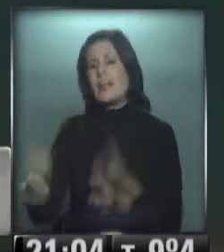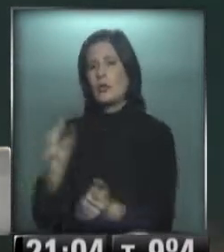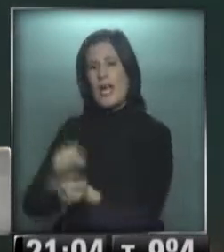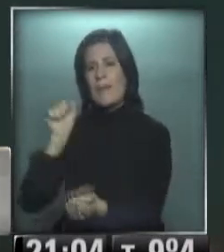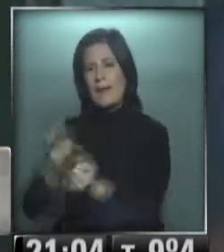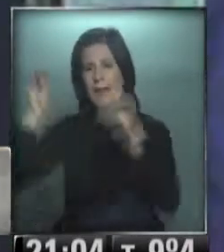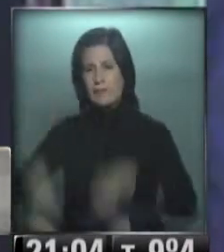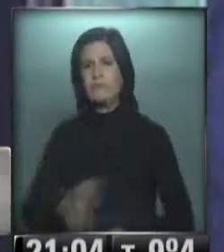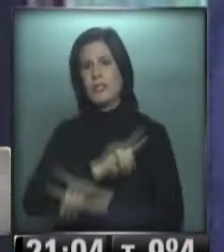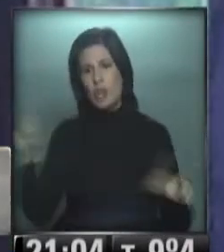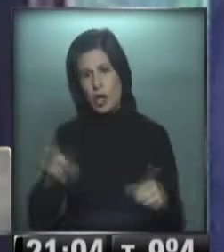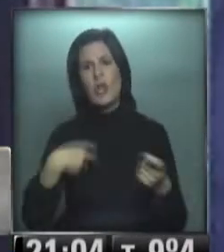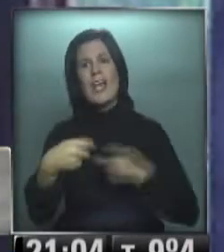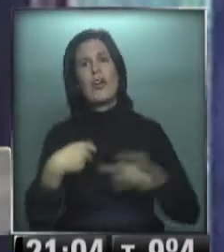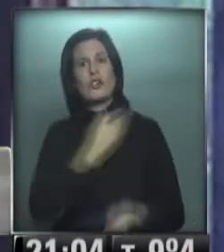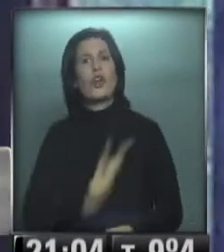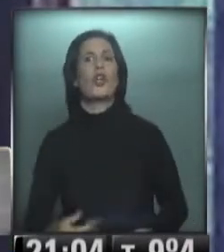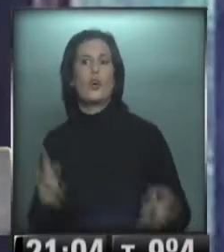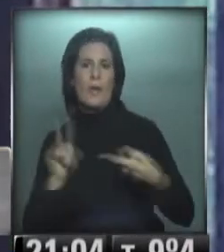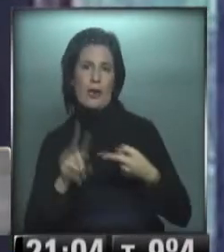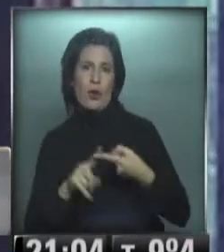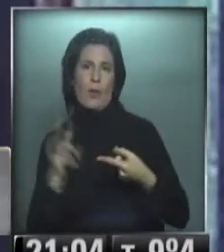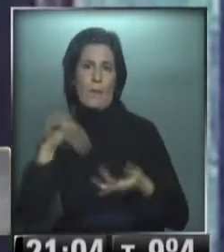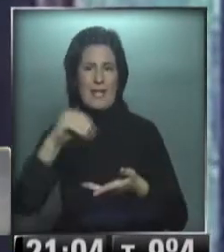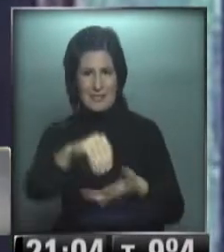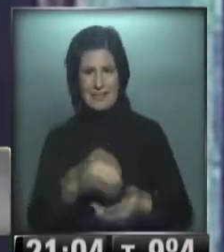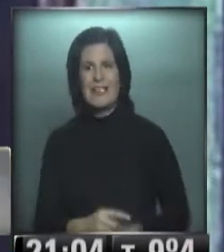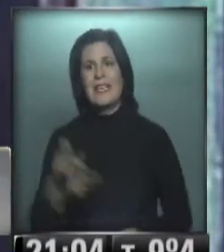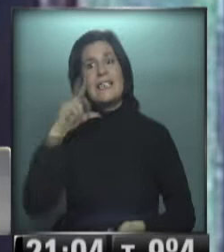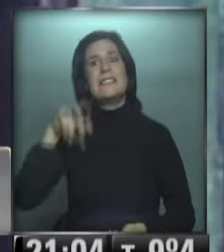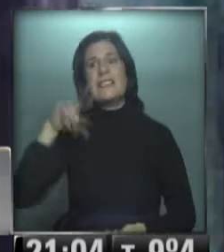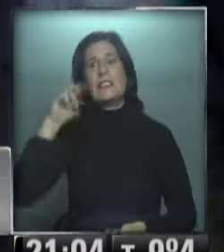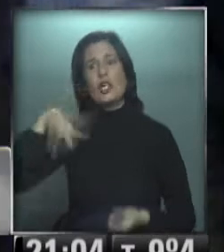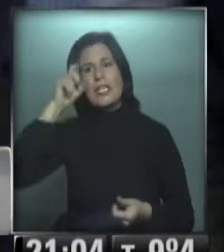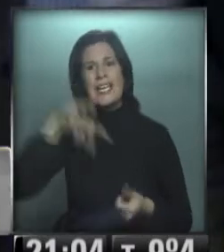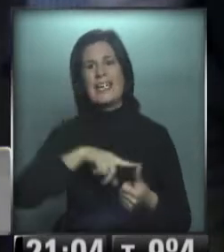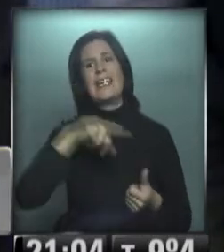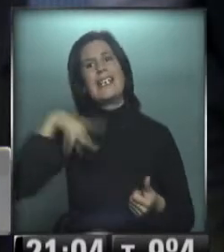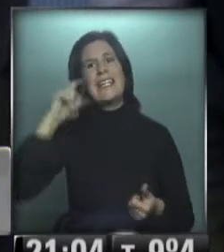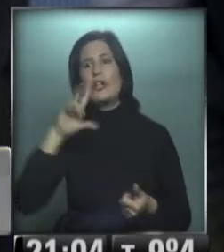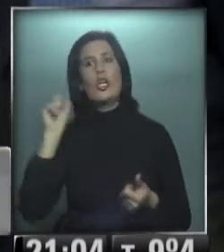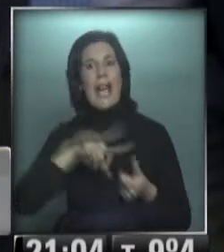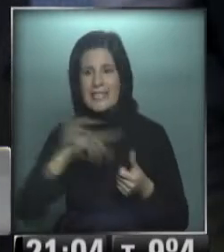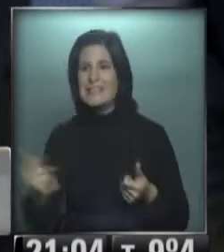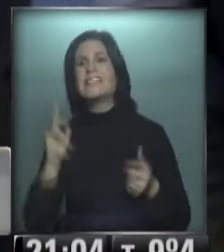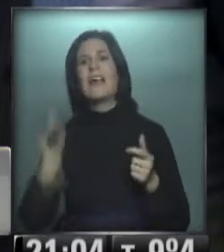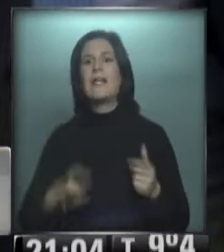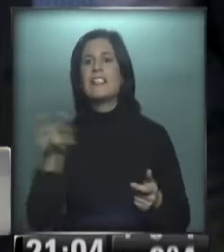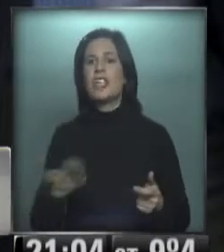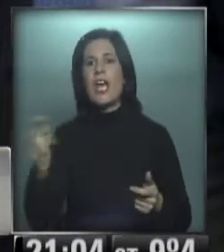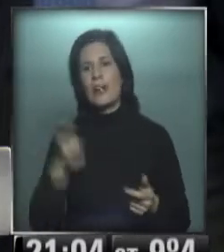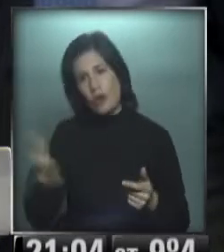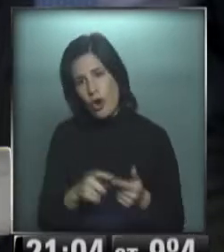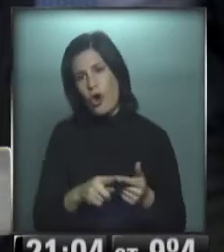nuevos negocios con el estado se trata de nicolás ti con procesado por cohecho activo y su yerno guillermo rein week como